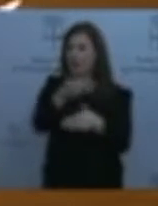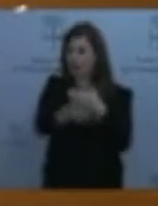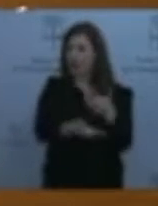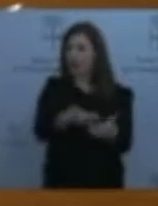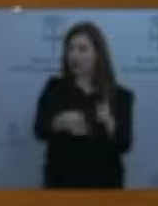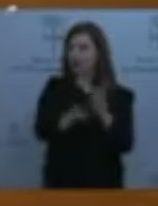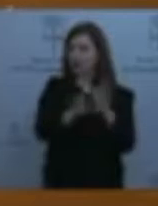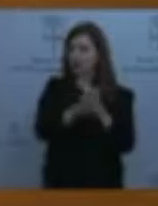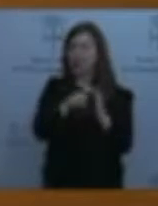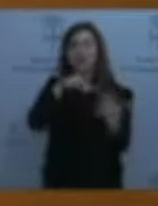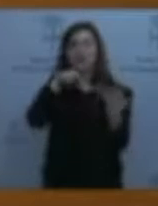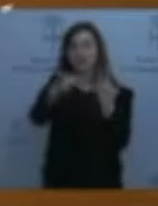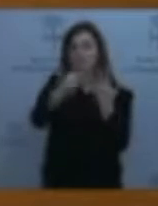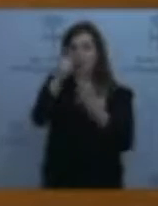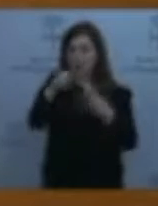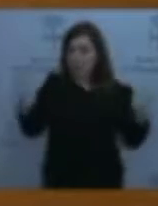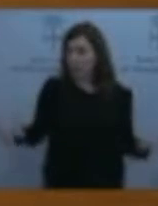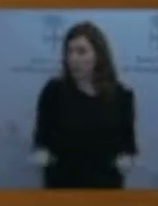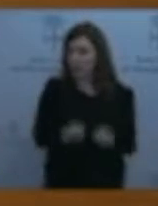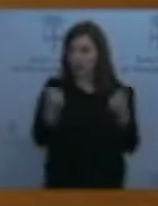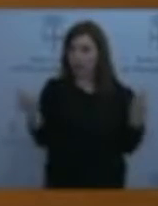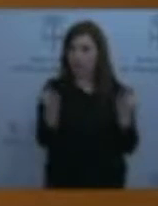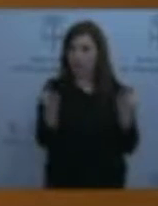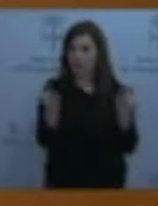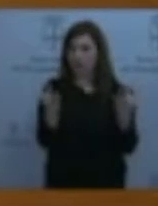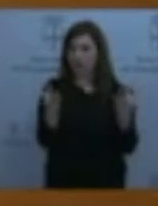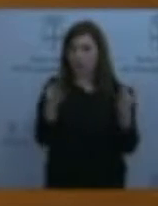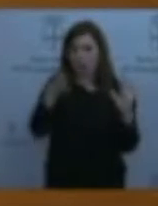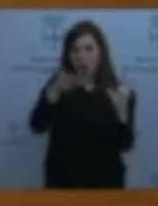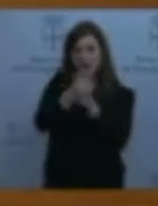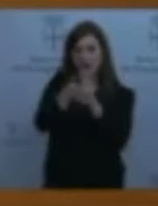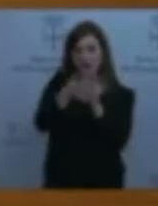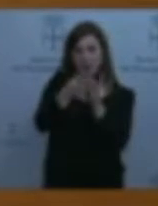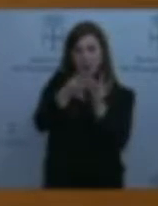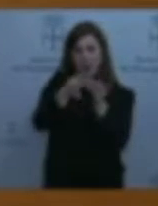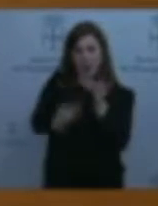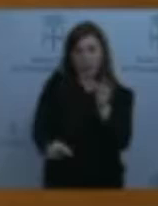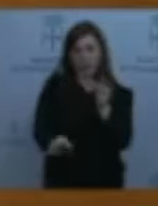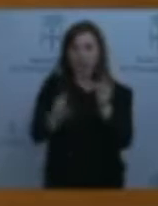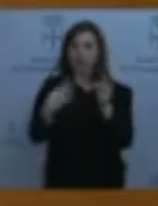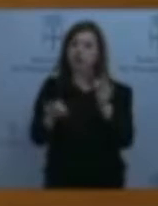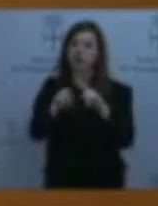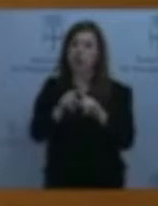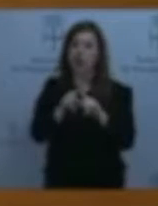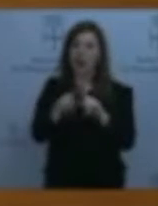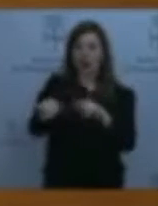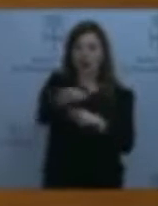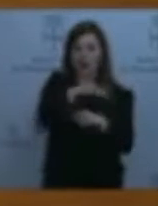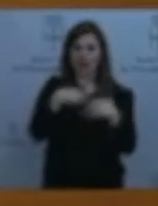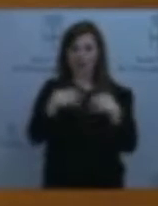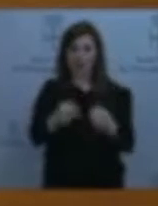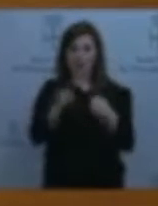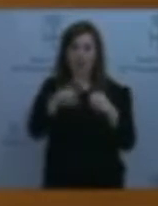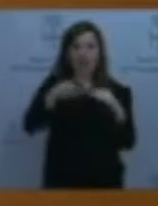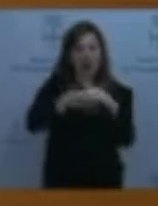todavía en transparencia y publicamos el desglose de esto mismo por áreas sanitarias y todos los links de acceso